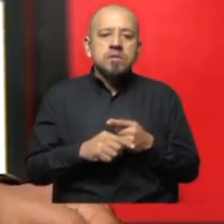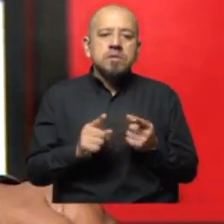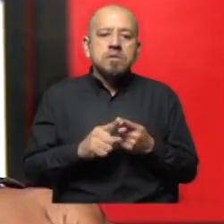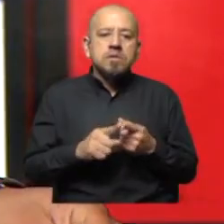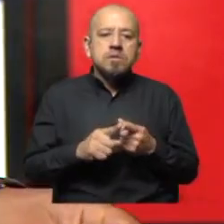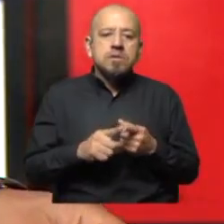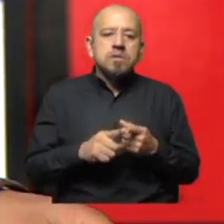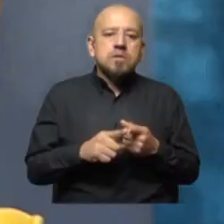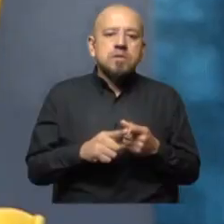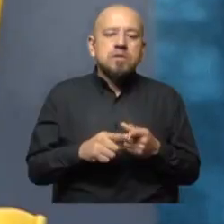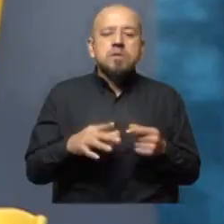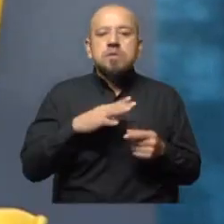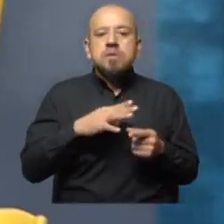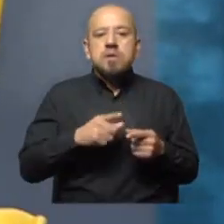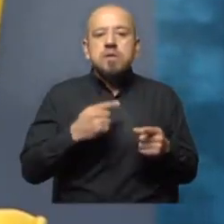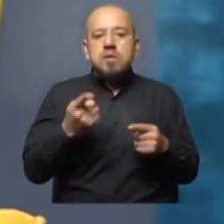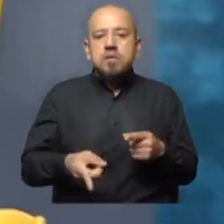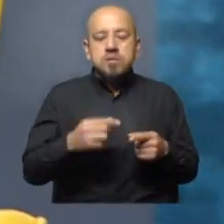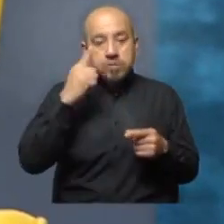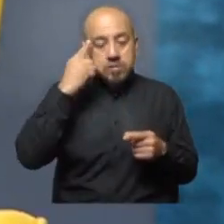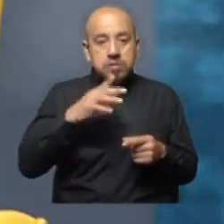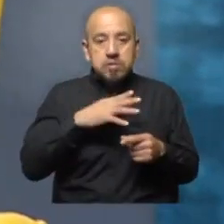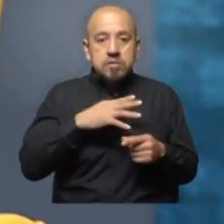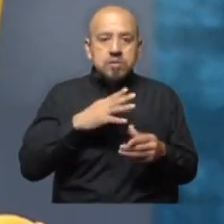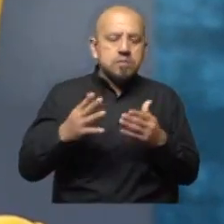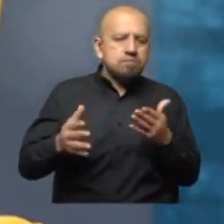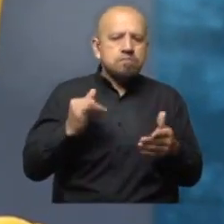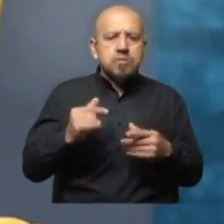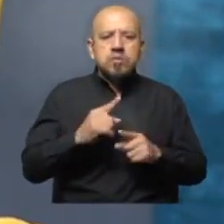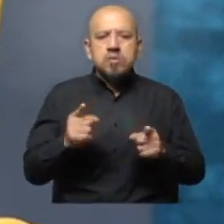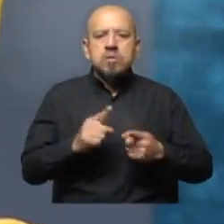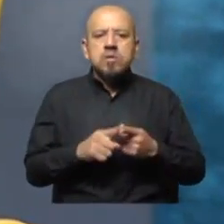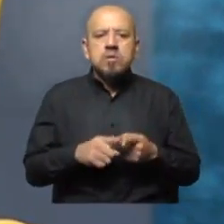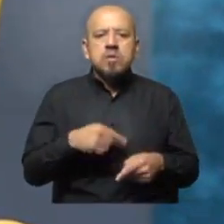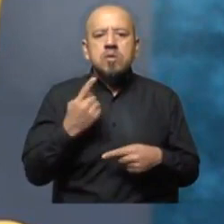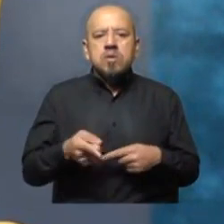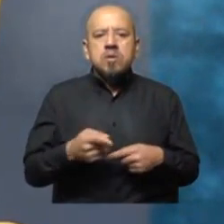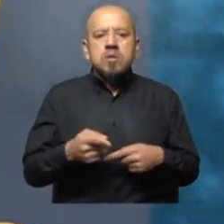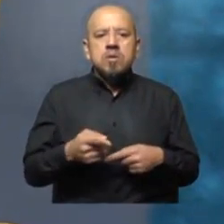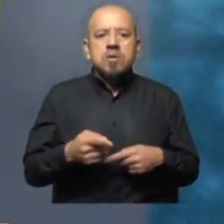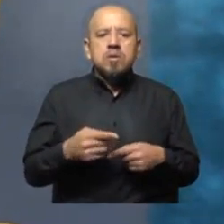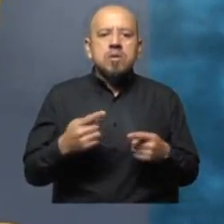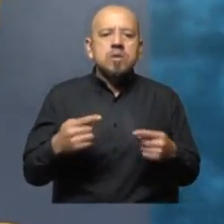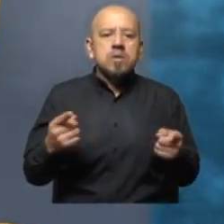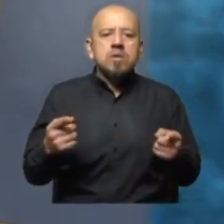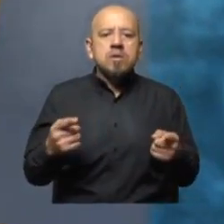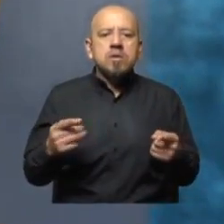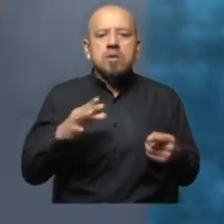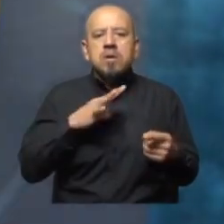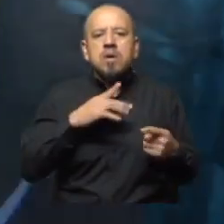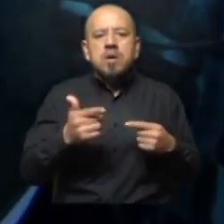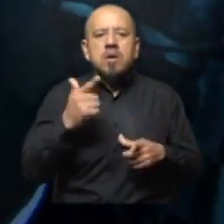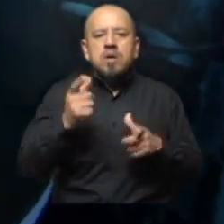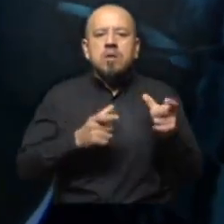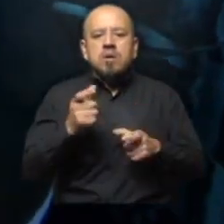después si hay un montón de pensamiento respecto a cómo es o si te intimida más una situación u otra o qué belleza cuando el público